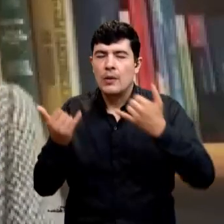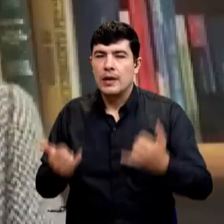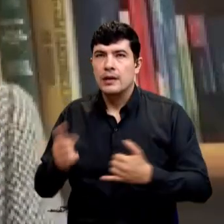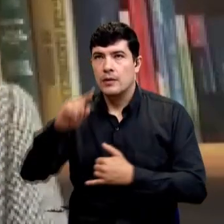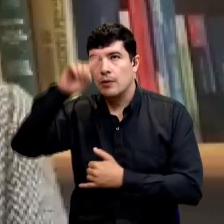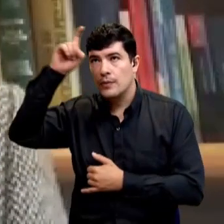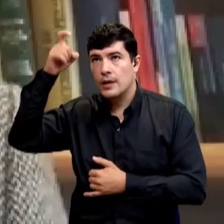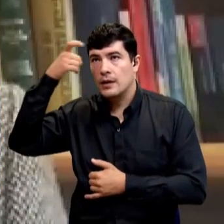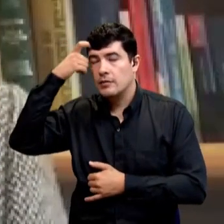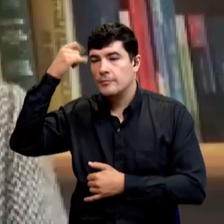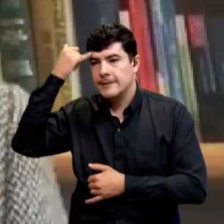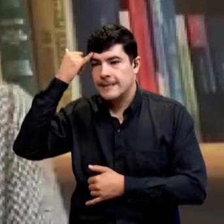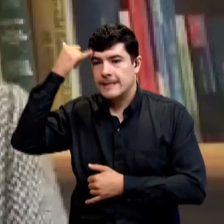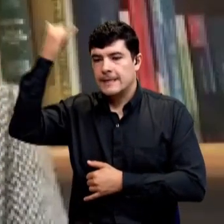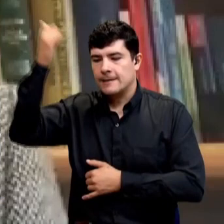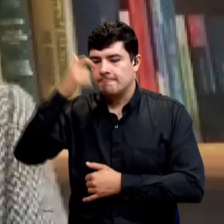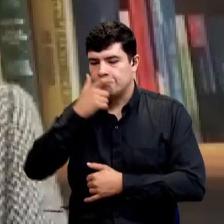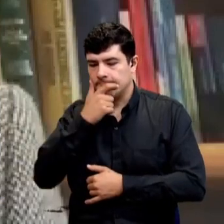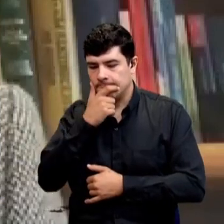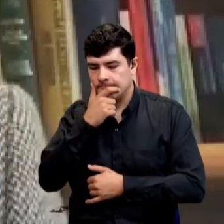idea de facilitarle.